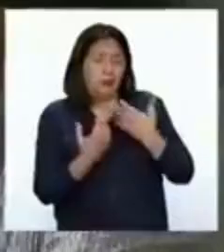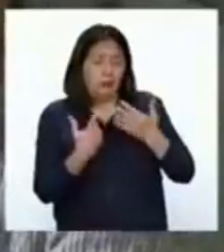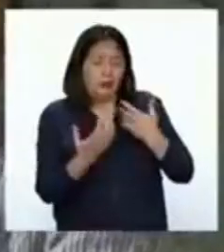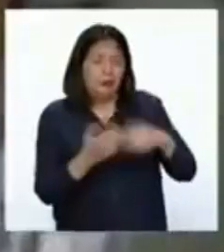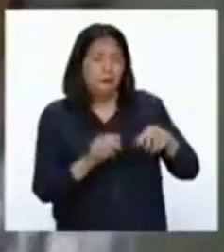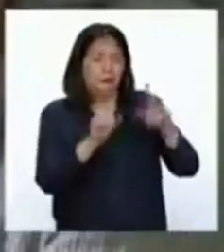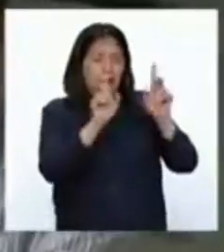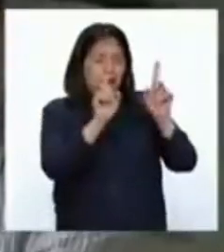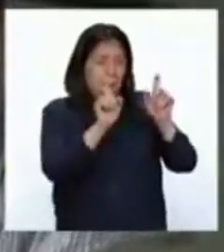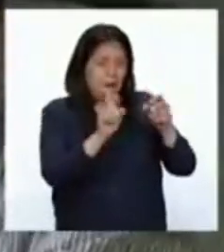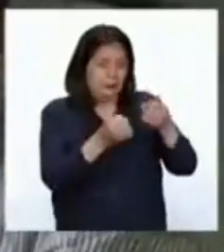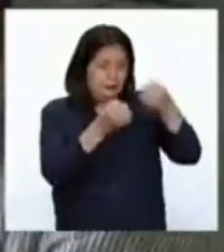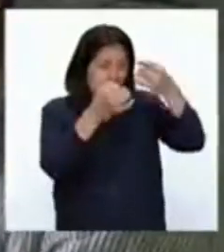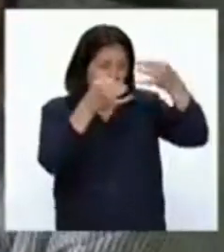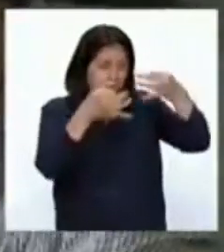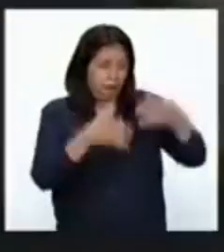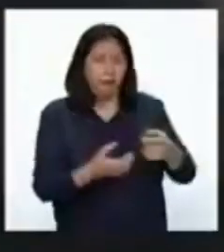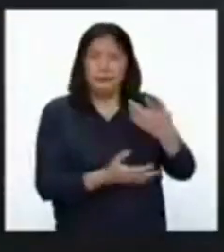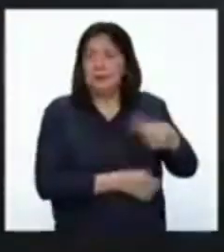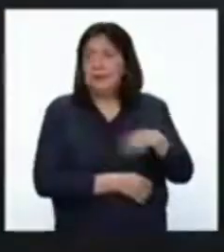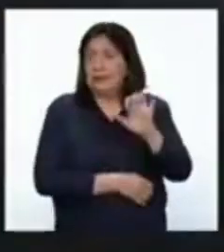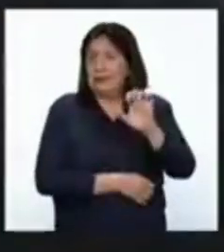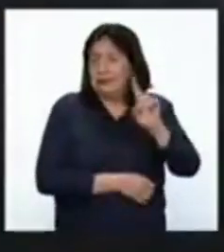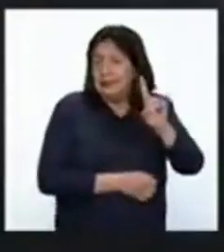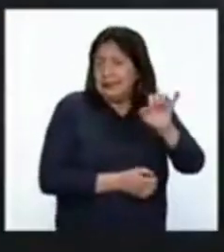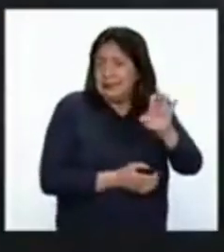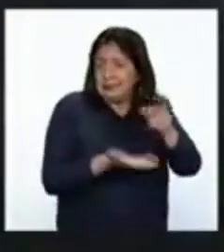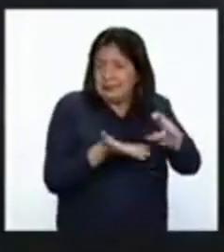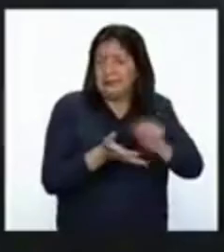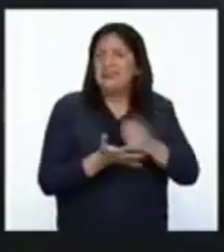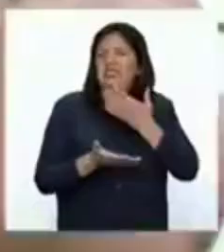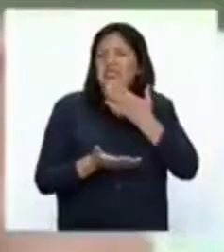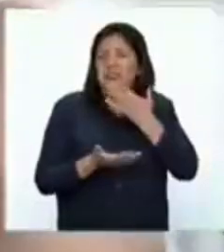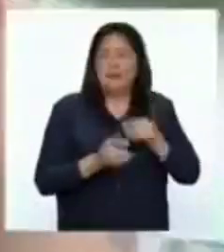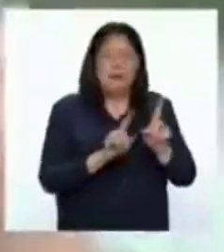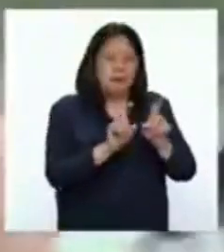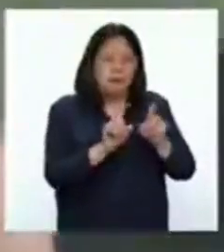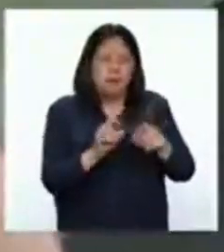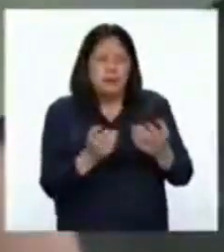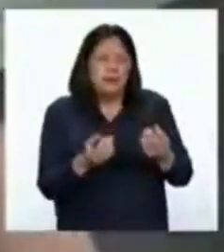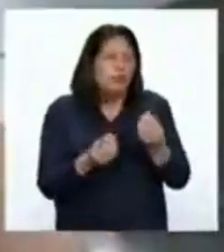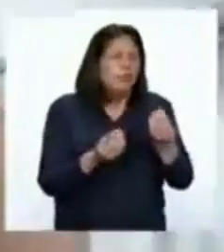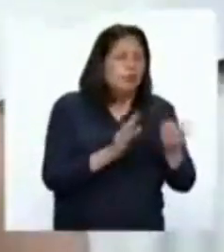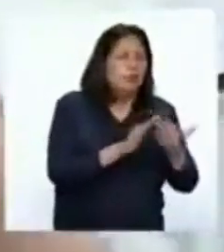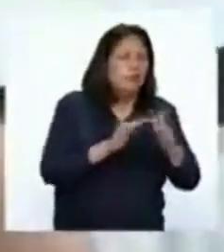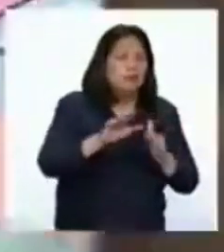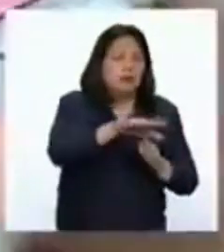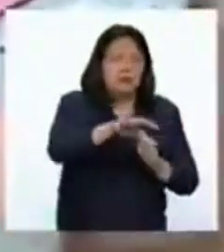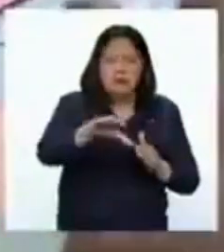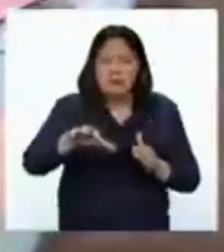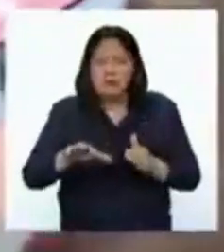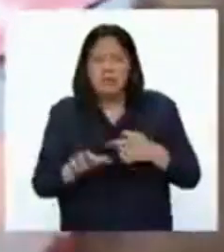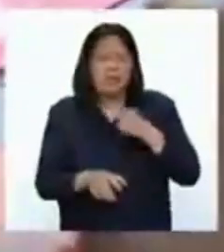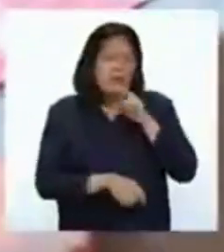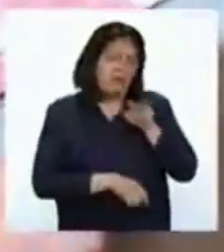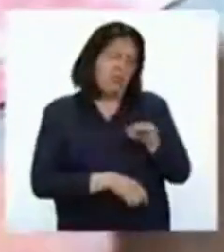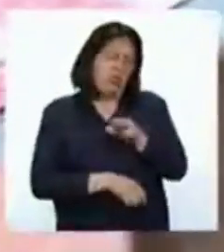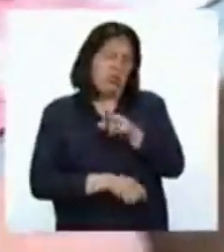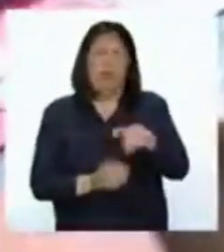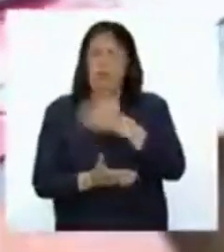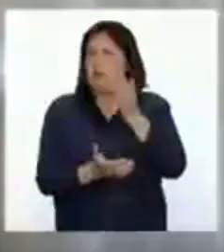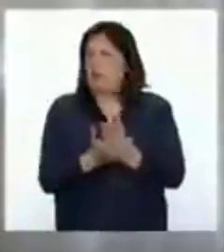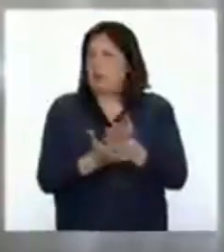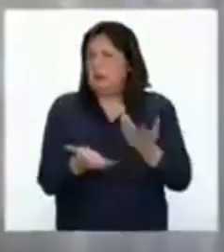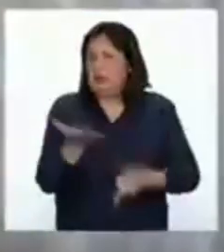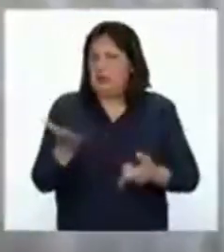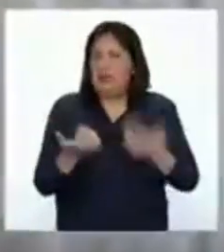el ENDES, que es la encuesta nacional demográfica, ellos han establecido que el principal problema de este país ahora